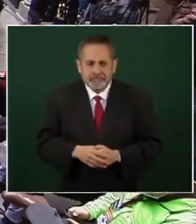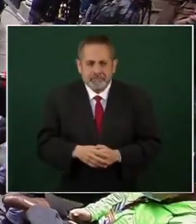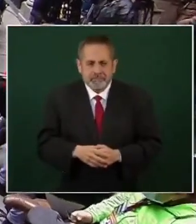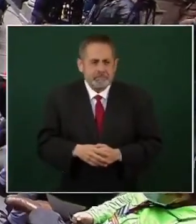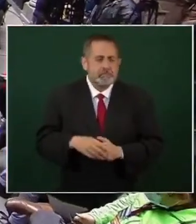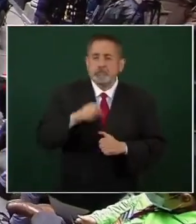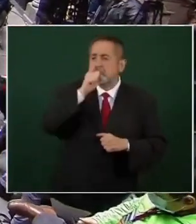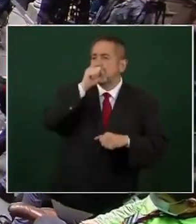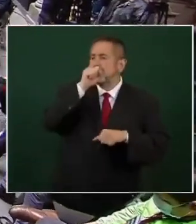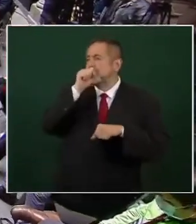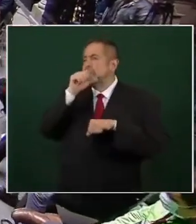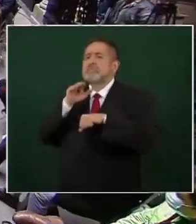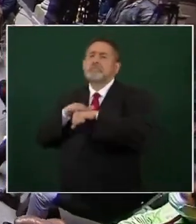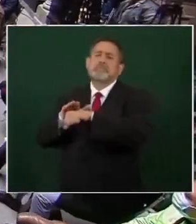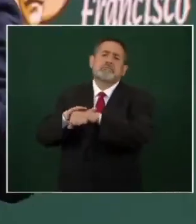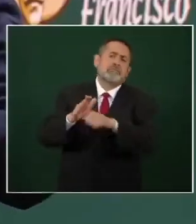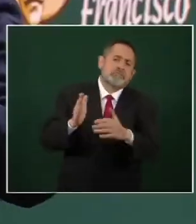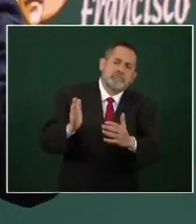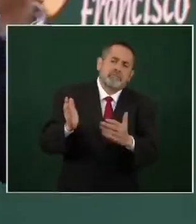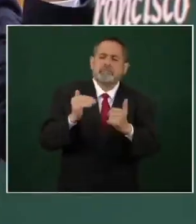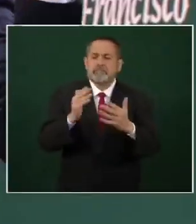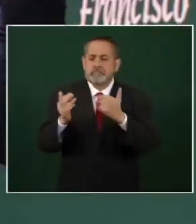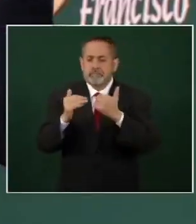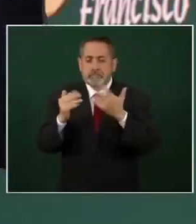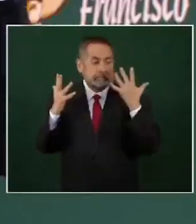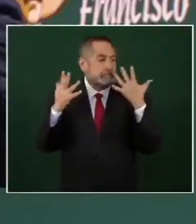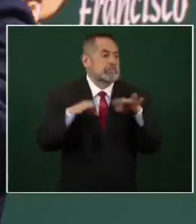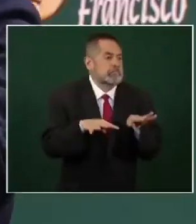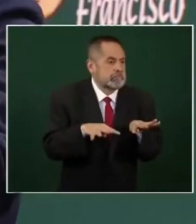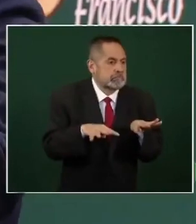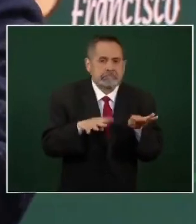¿no?, a los medios y ahí están.